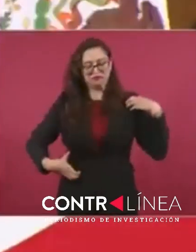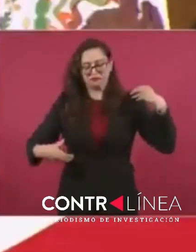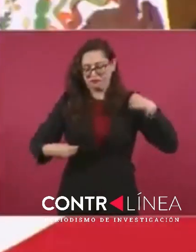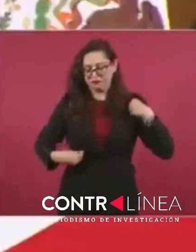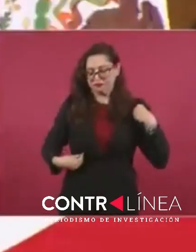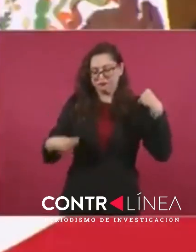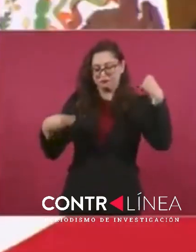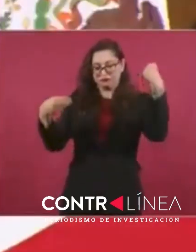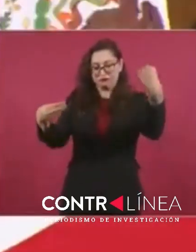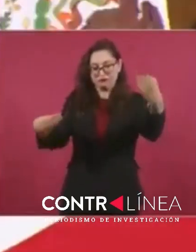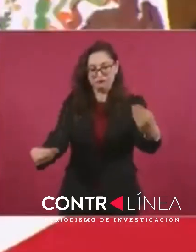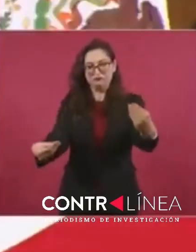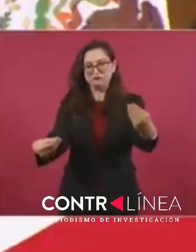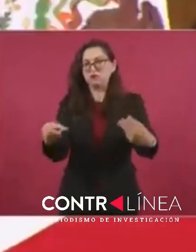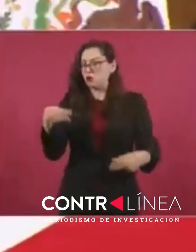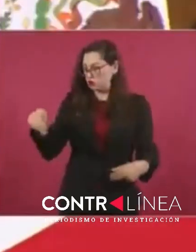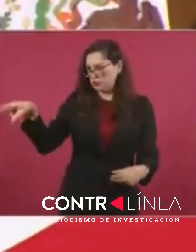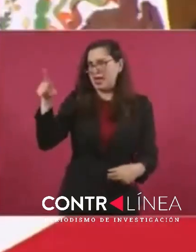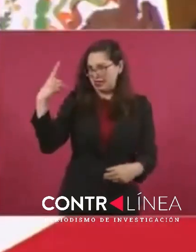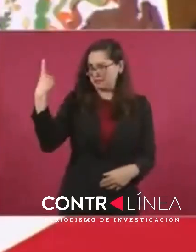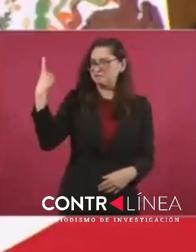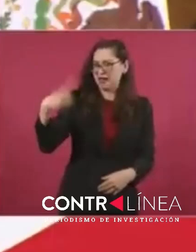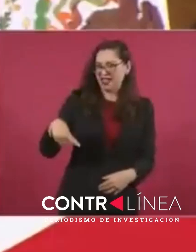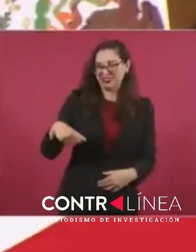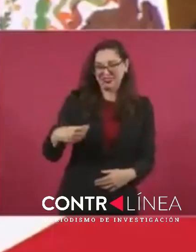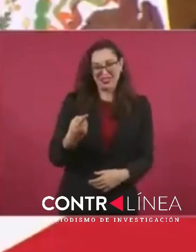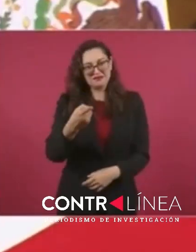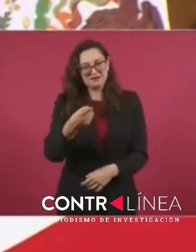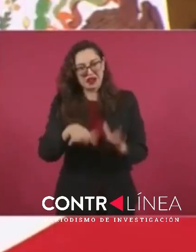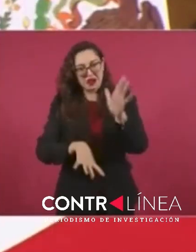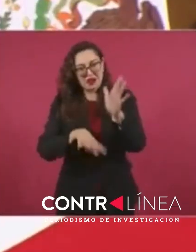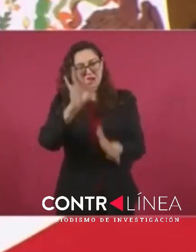pueblo es una mujer excepcional,